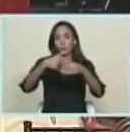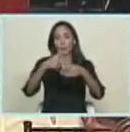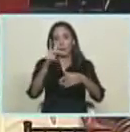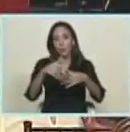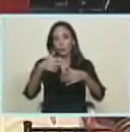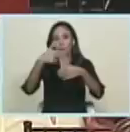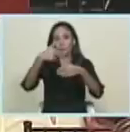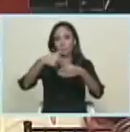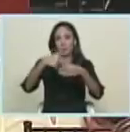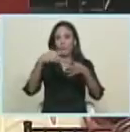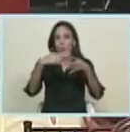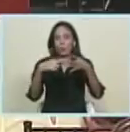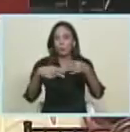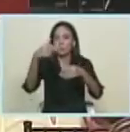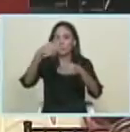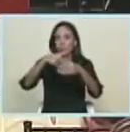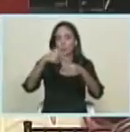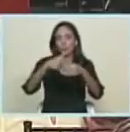de la vida